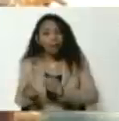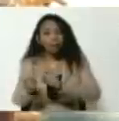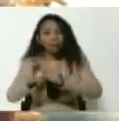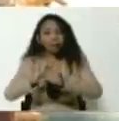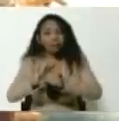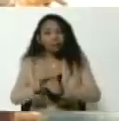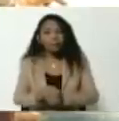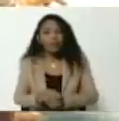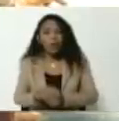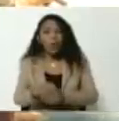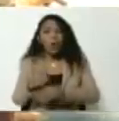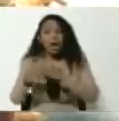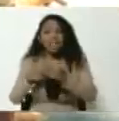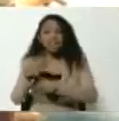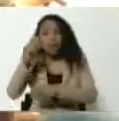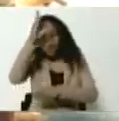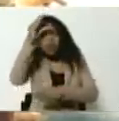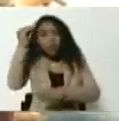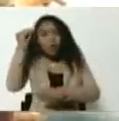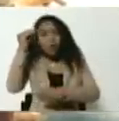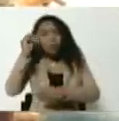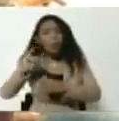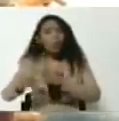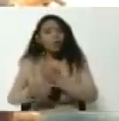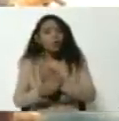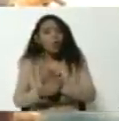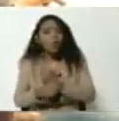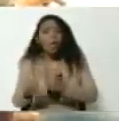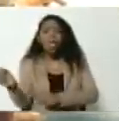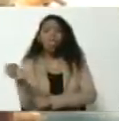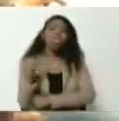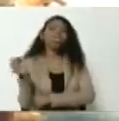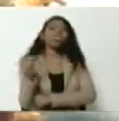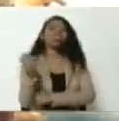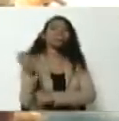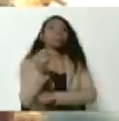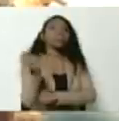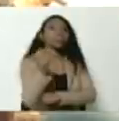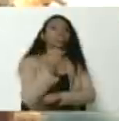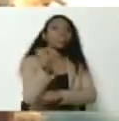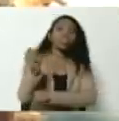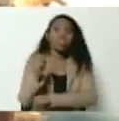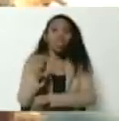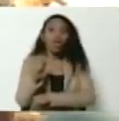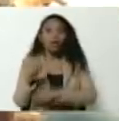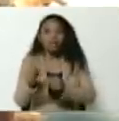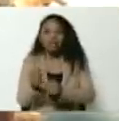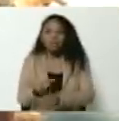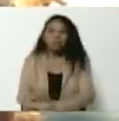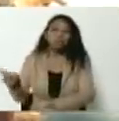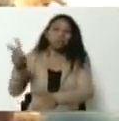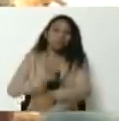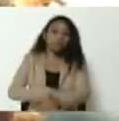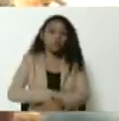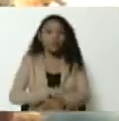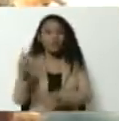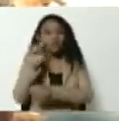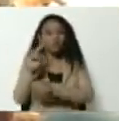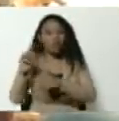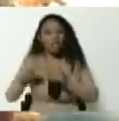COVID-19, lo que hicieron Donald Trump y Juan Guaidó fue recrudecer la acción agresiva contra Venezuela.